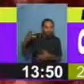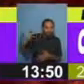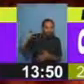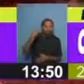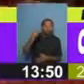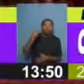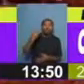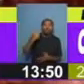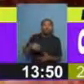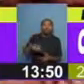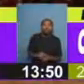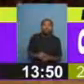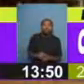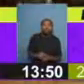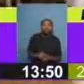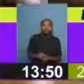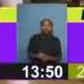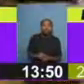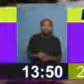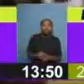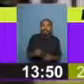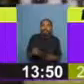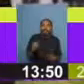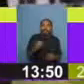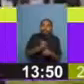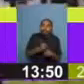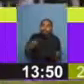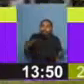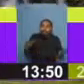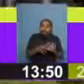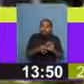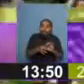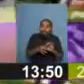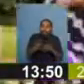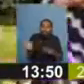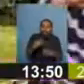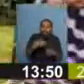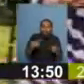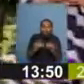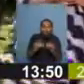de todos los compañeros del Frente Justicialista.